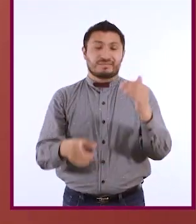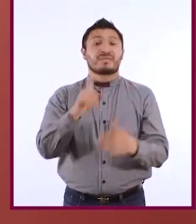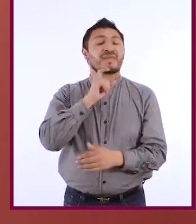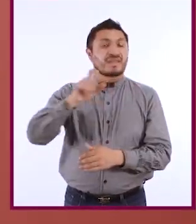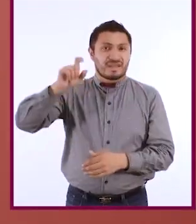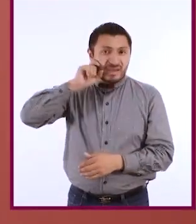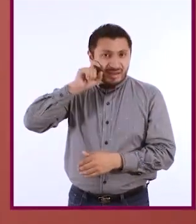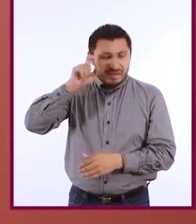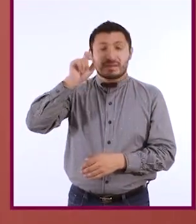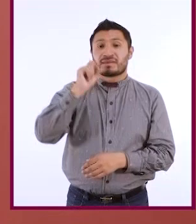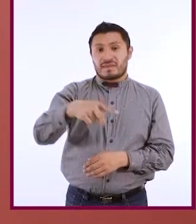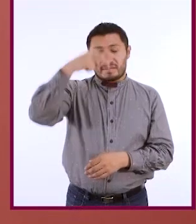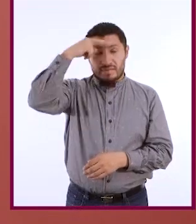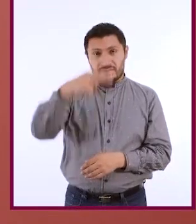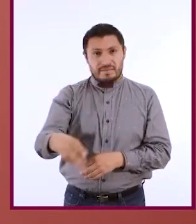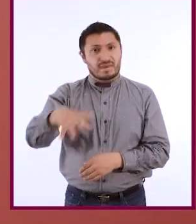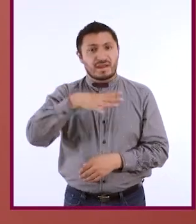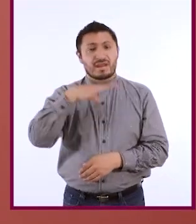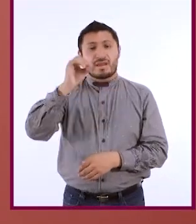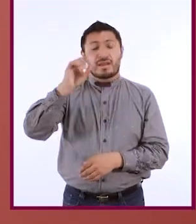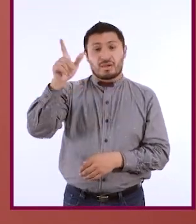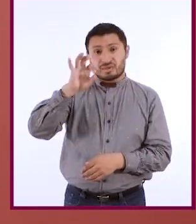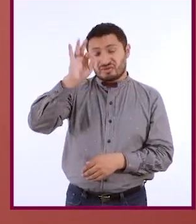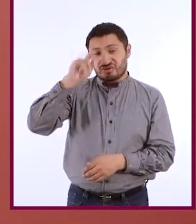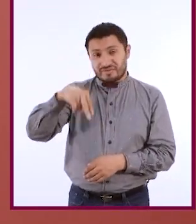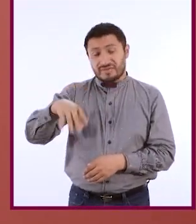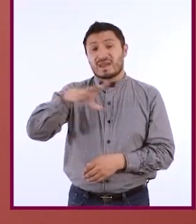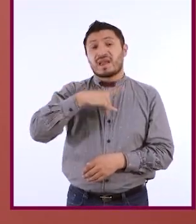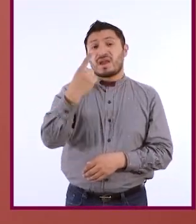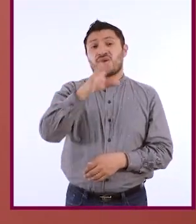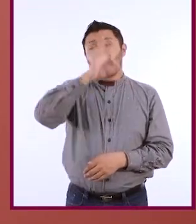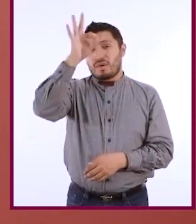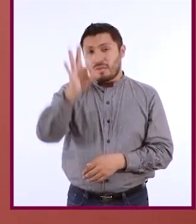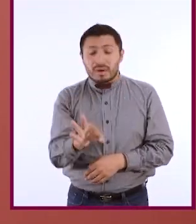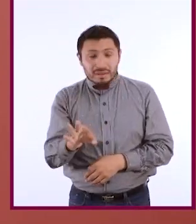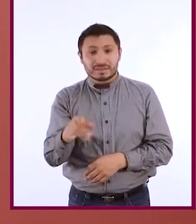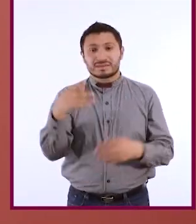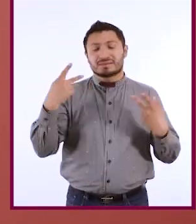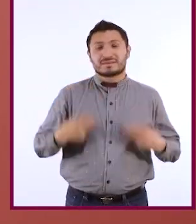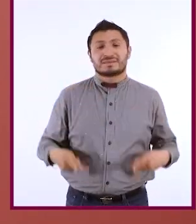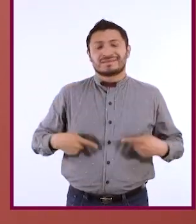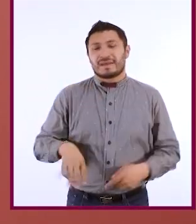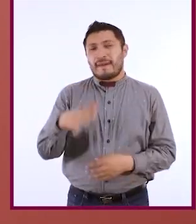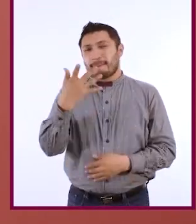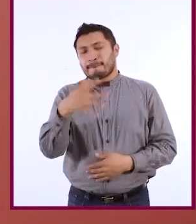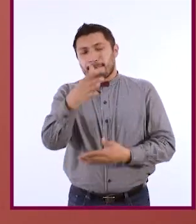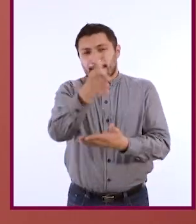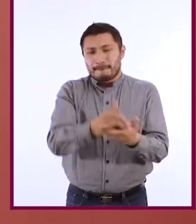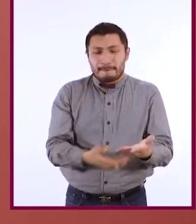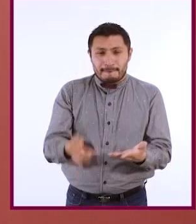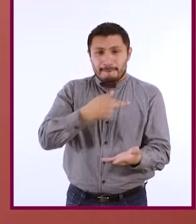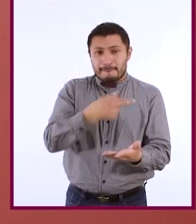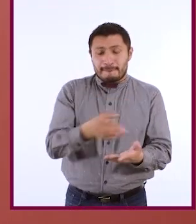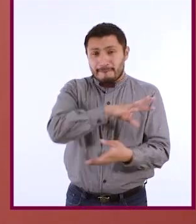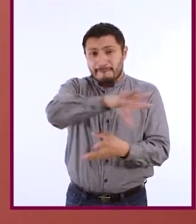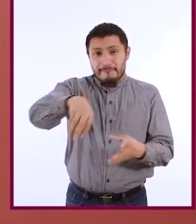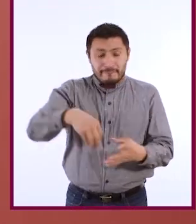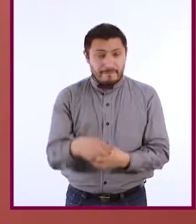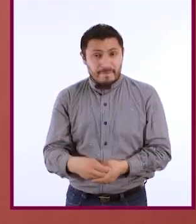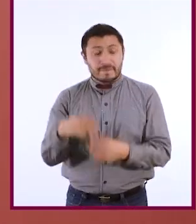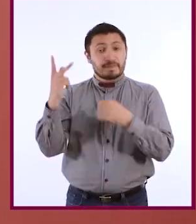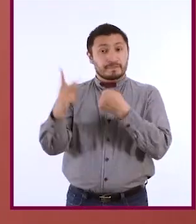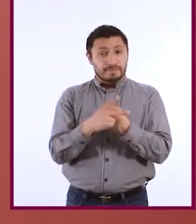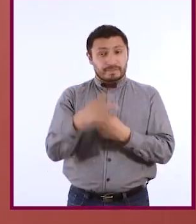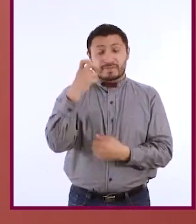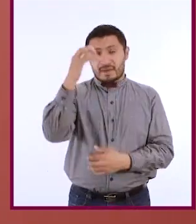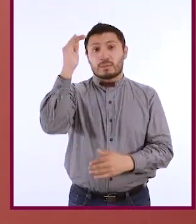de género. También en México, según Oxfam, el 1% de la población concentra casi la mitad de la riqueza de todo el país.